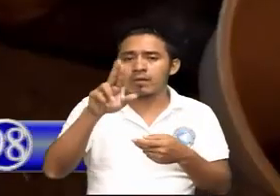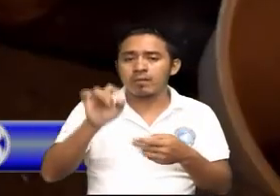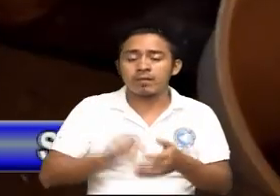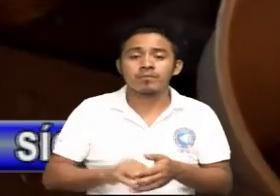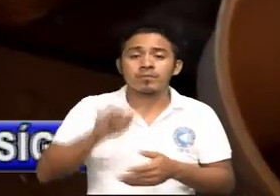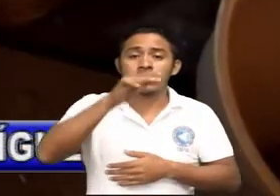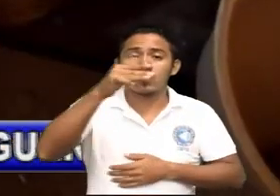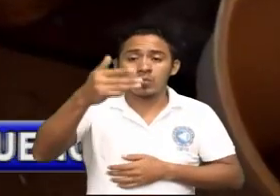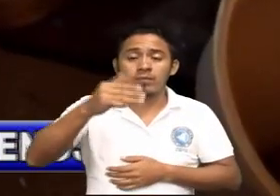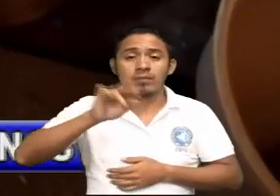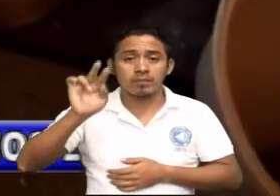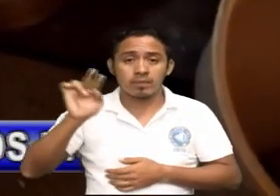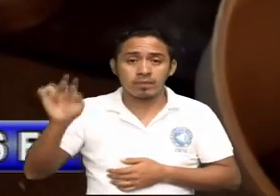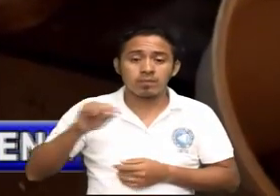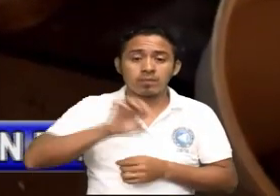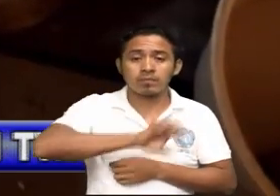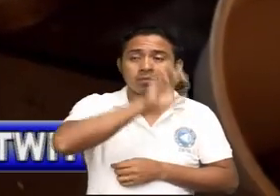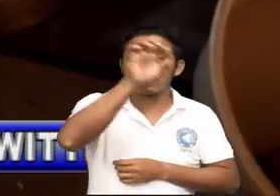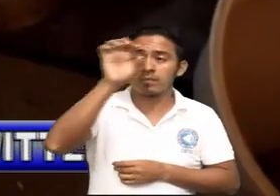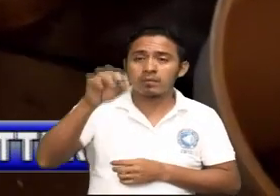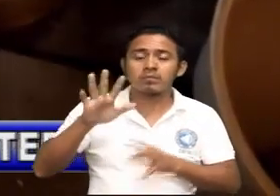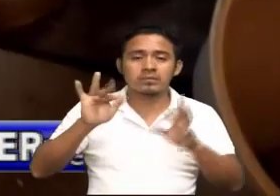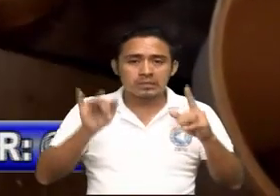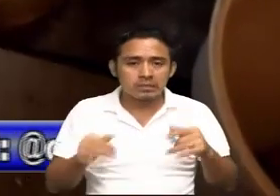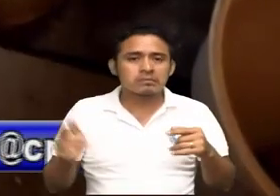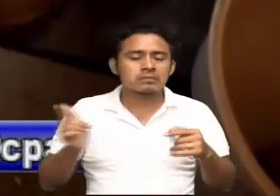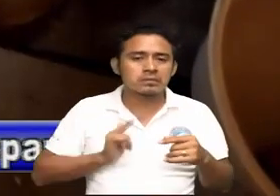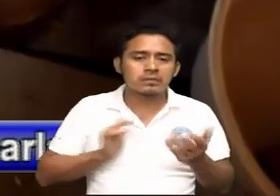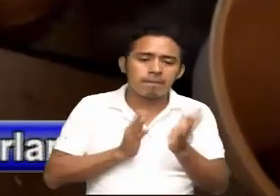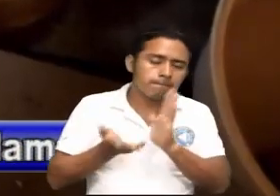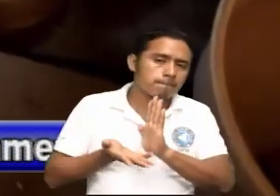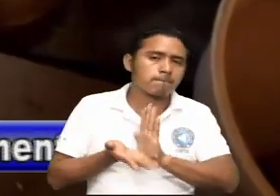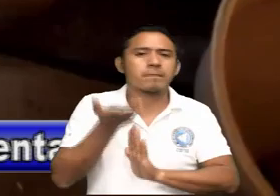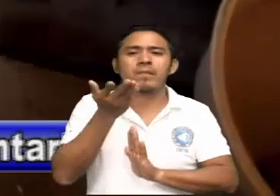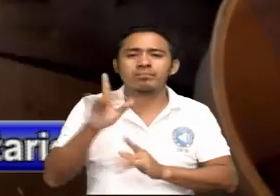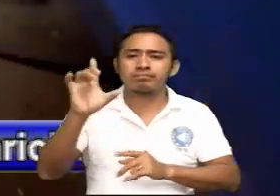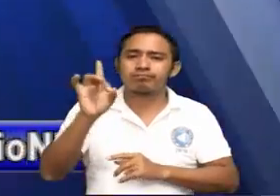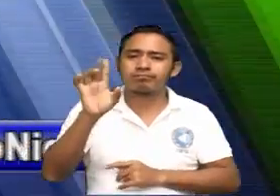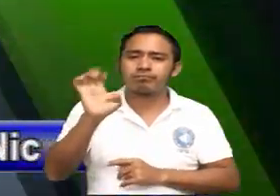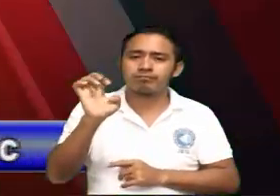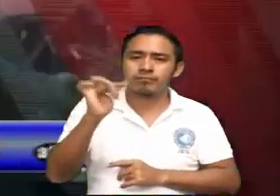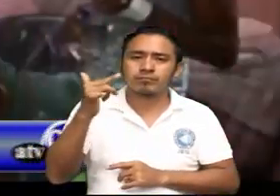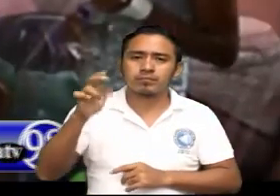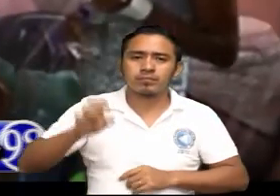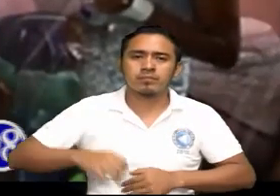22 departamentos de este país se han registrado más casos de dengue.